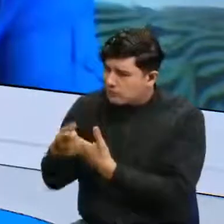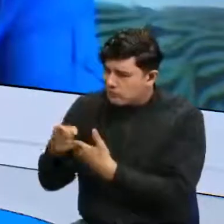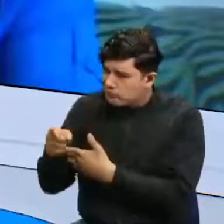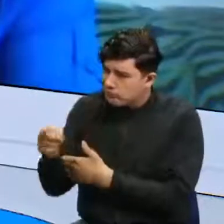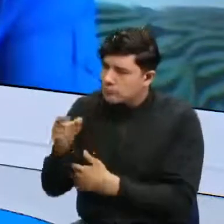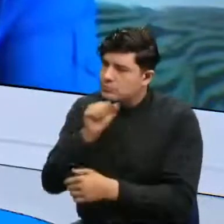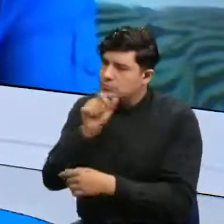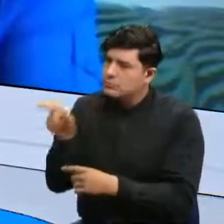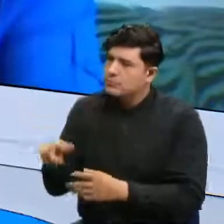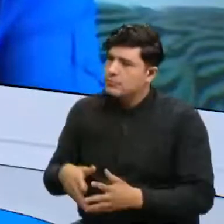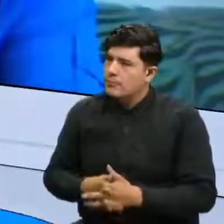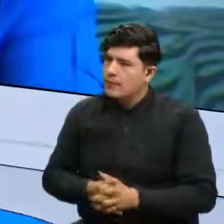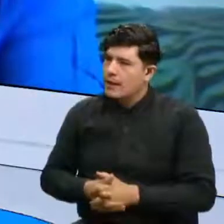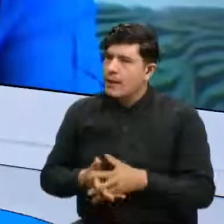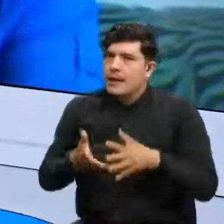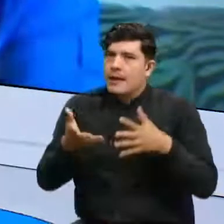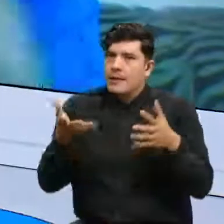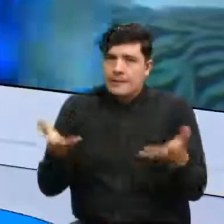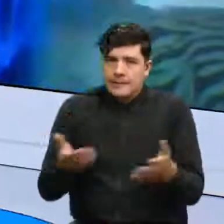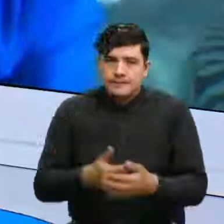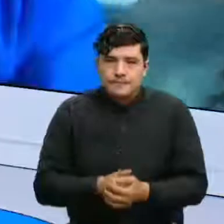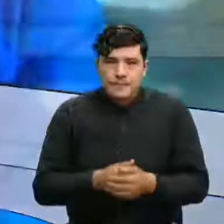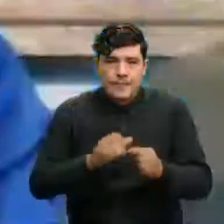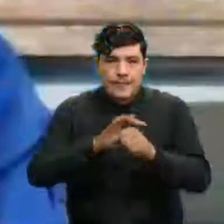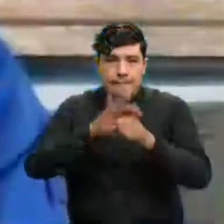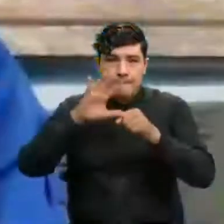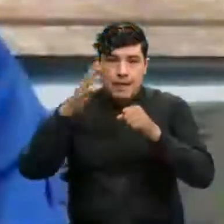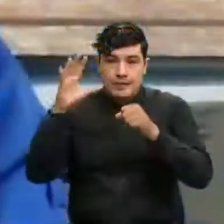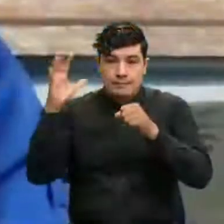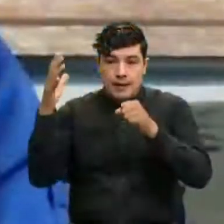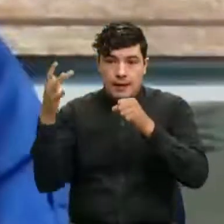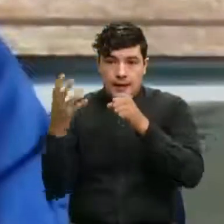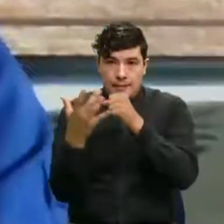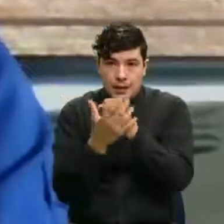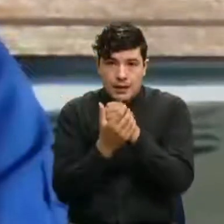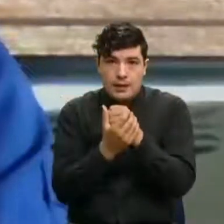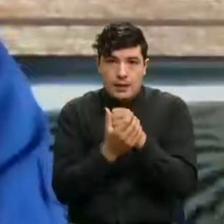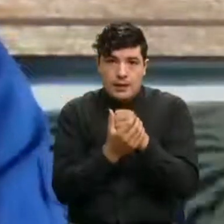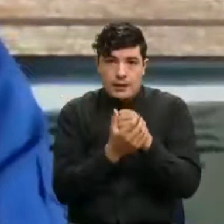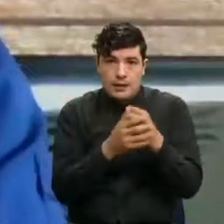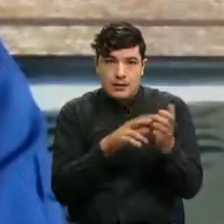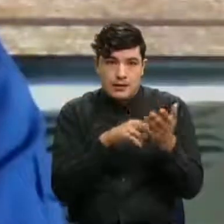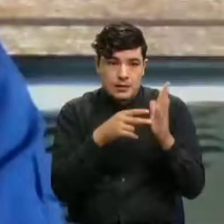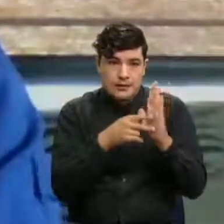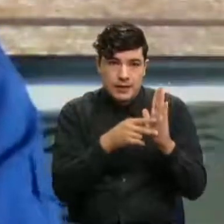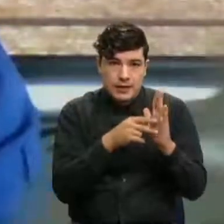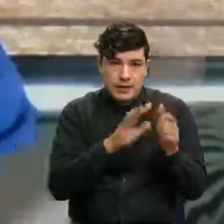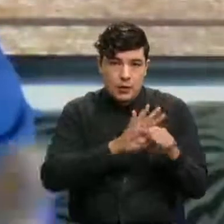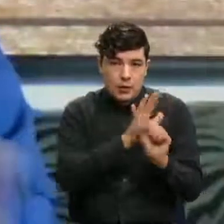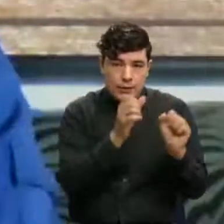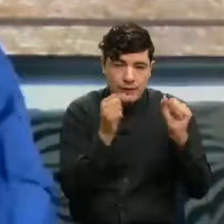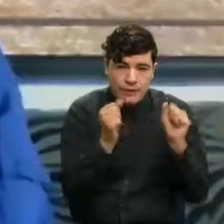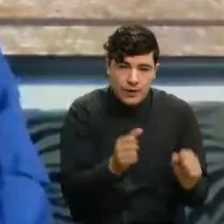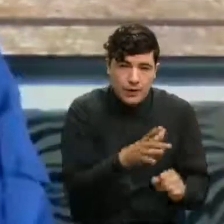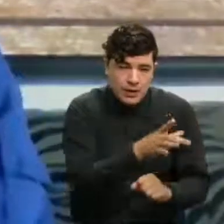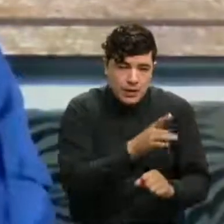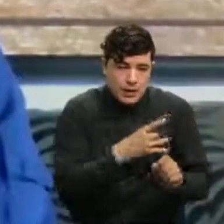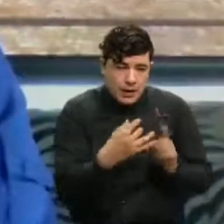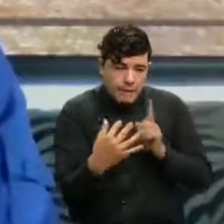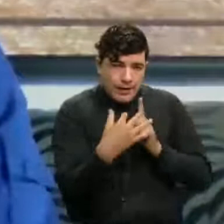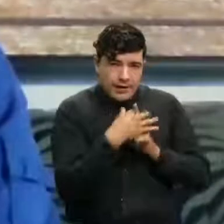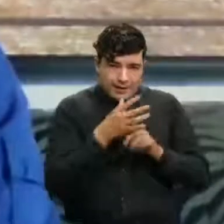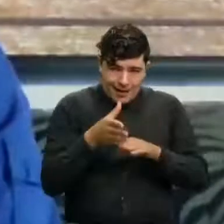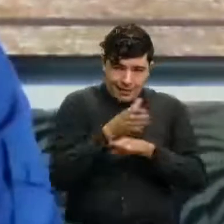Pues se trata que la pandemia no solamente implica pacientes en fase aguda, como las que estamos viendo y que la noticia